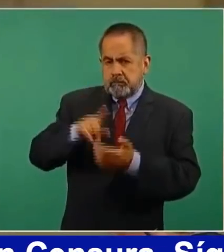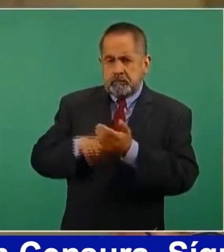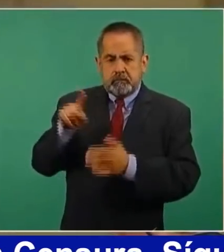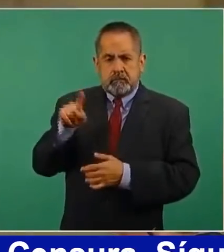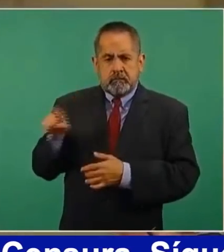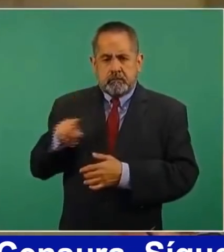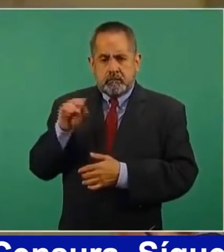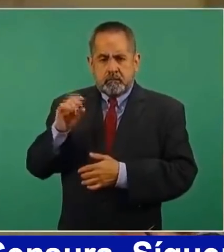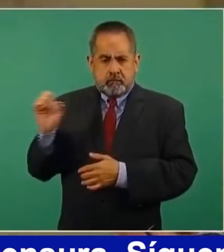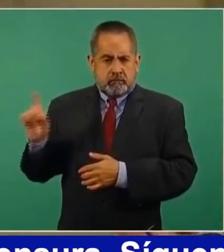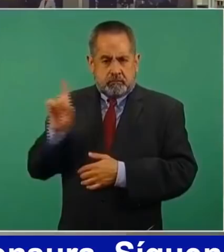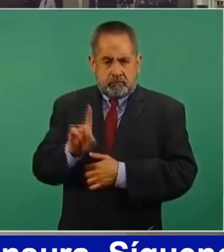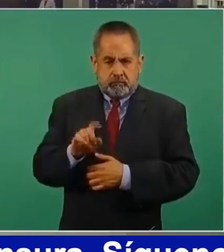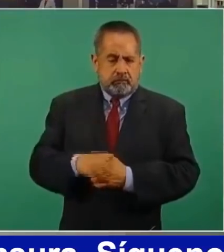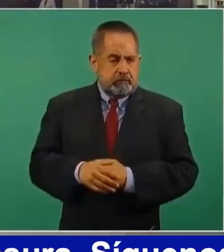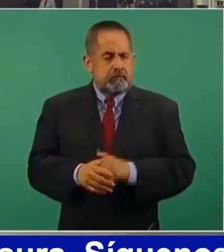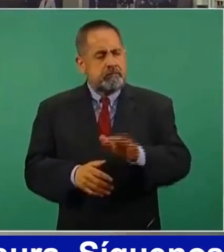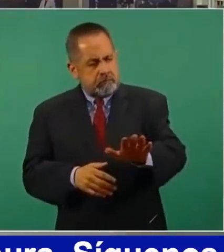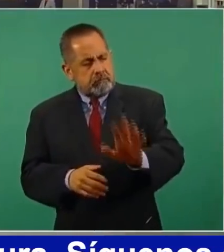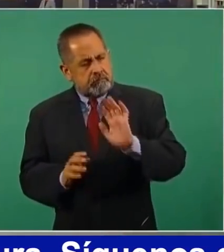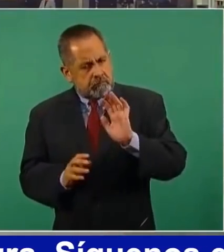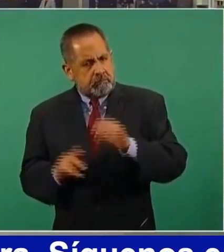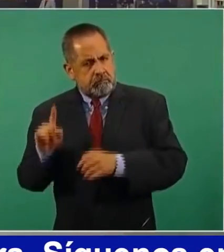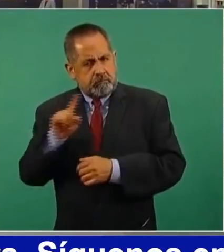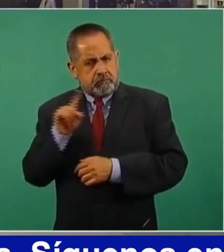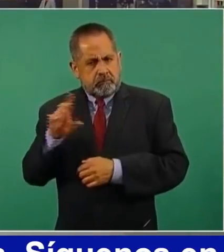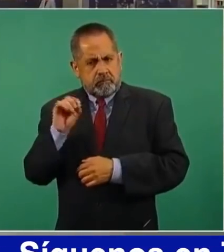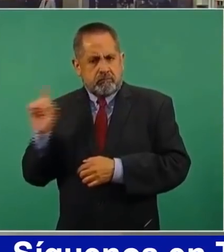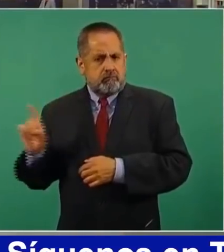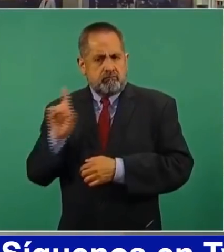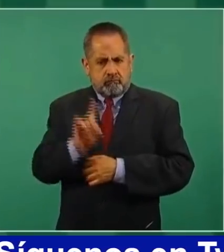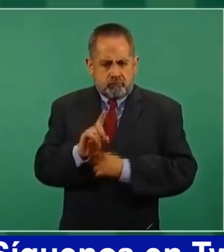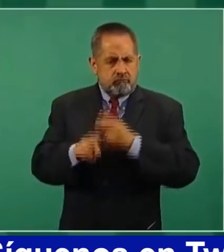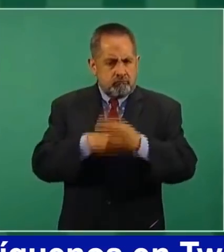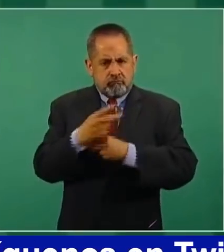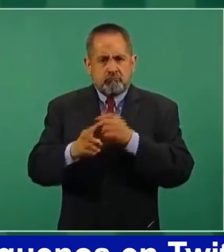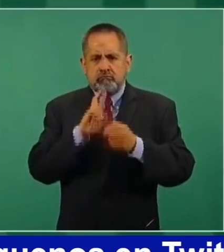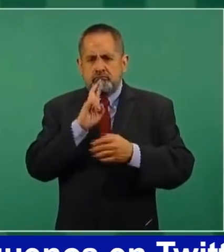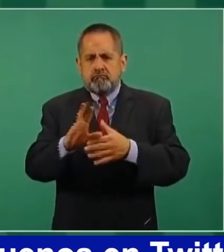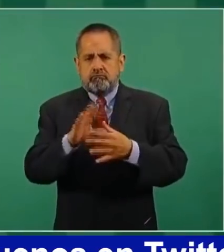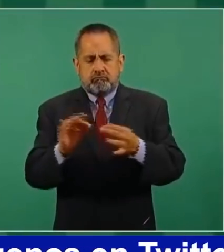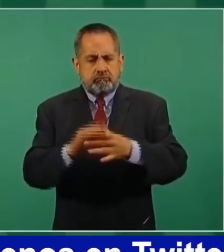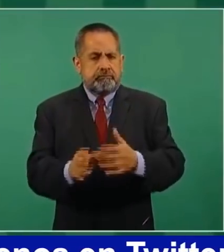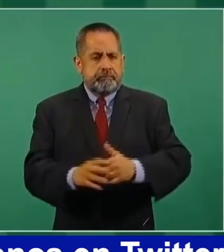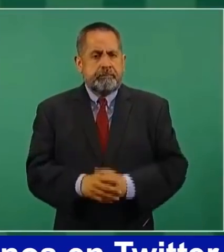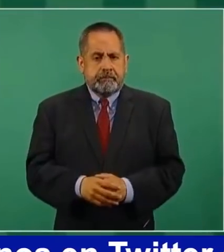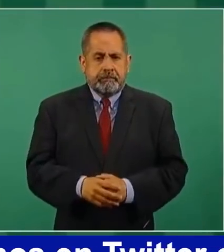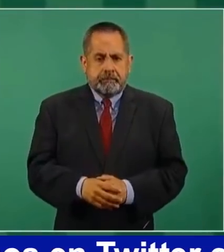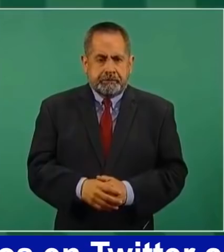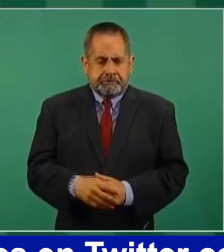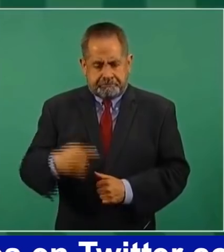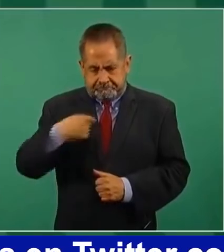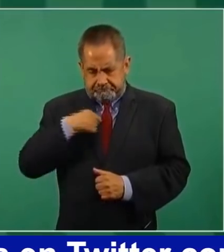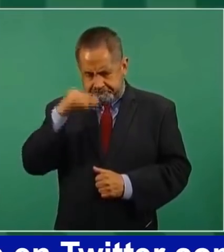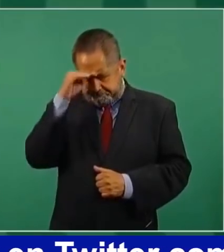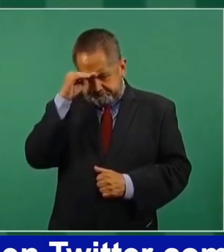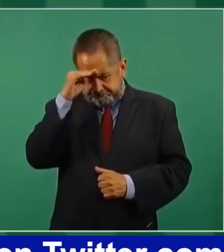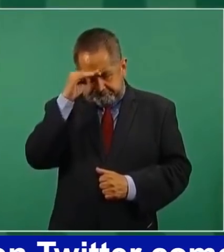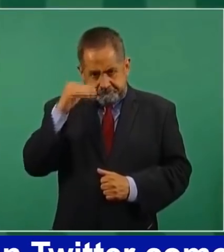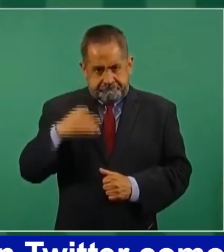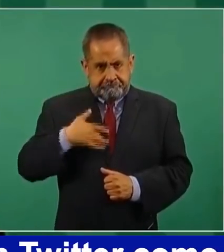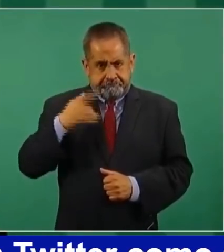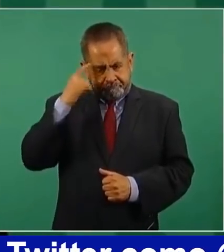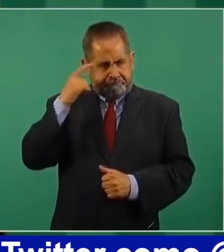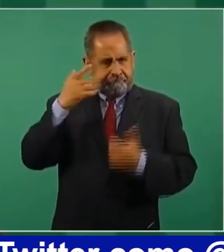algo? Que Zoé les informe de cómo está. Yo estoy pensando en